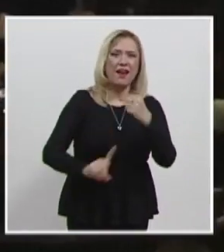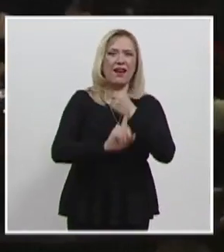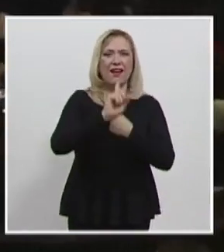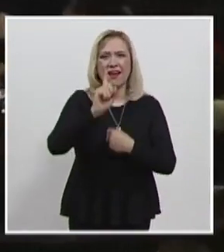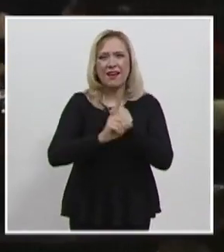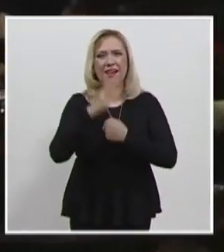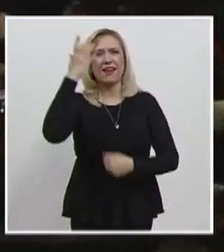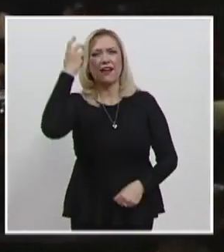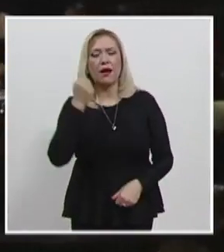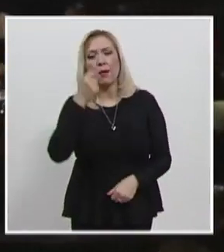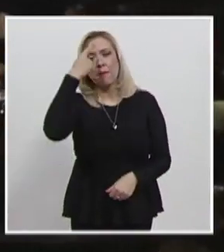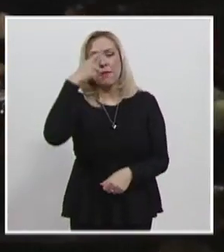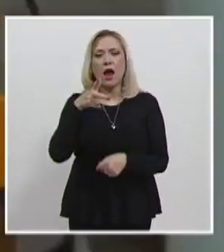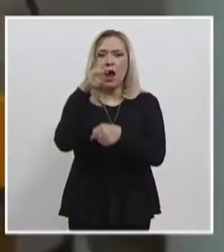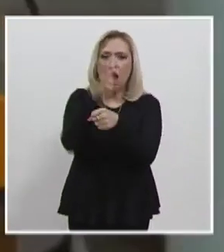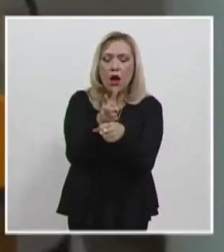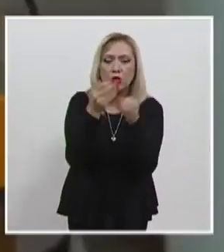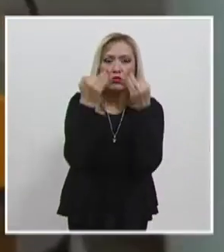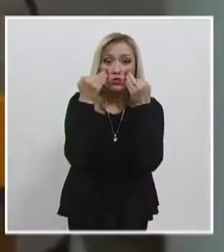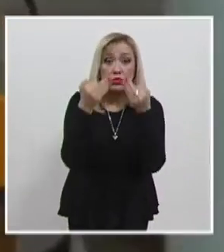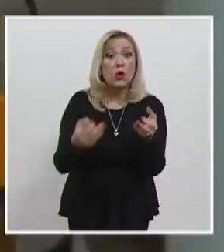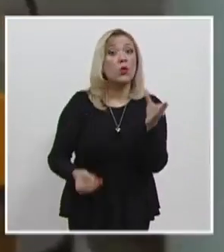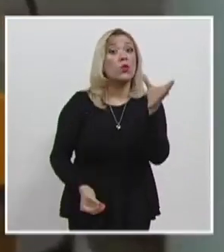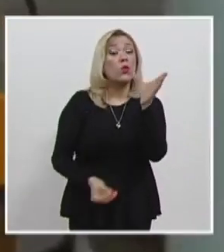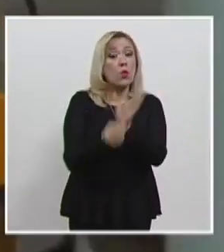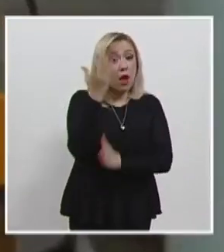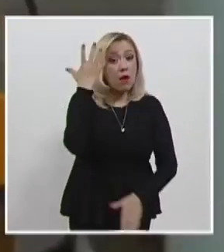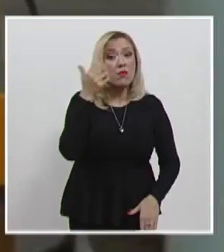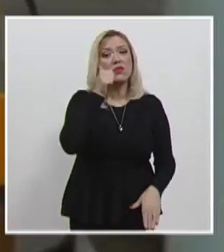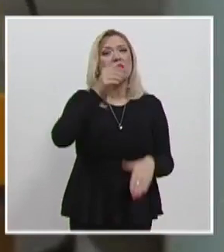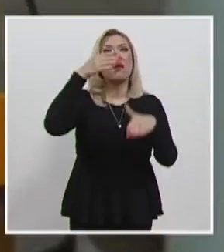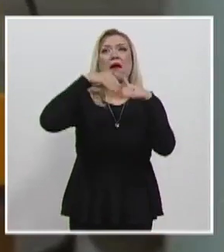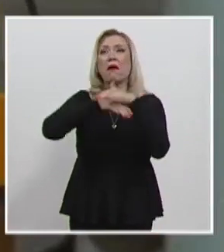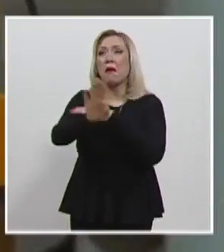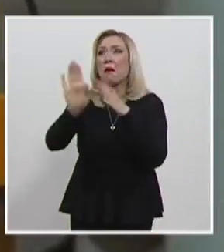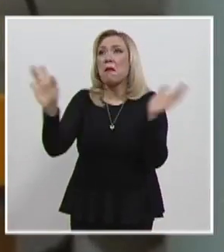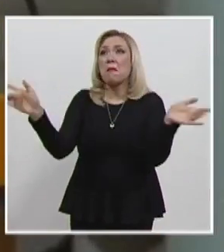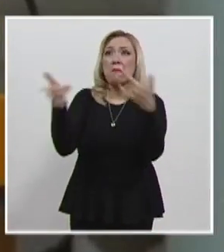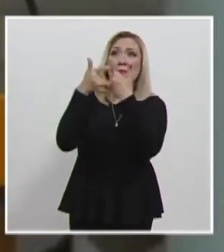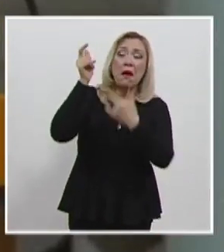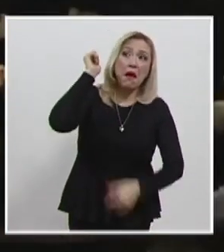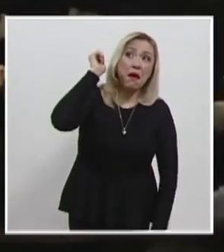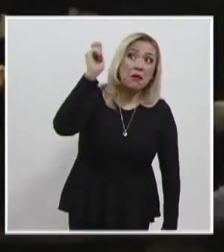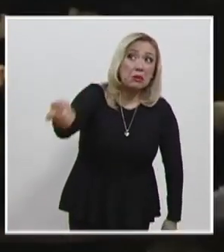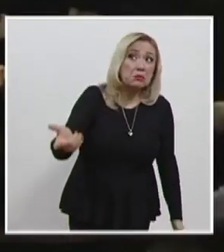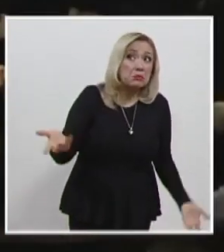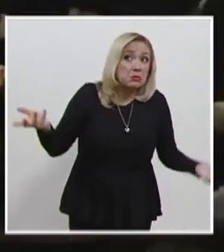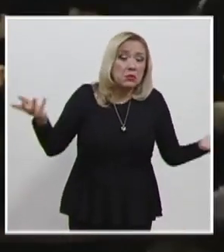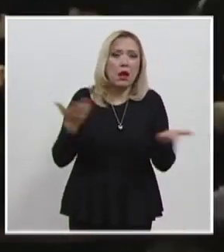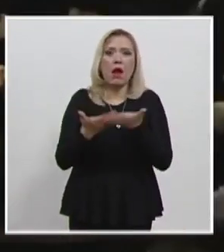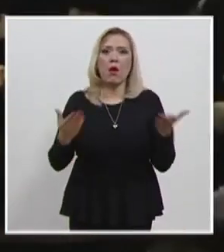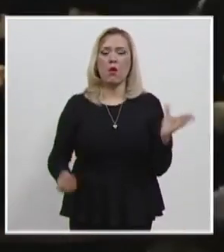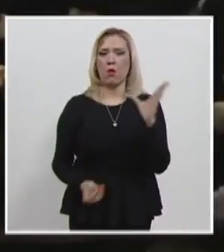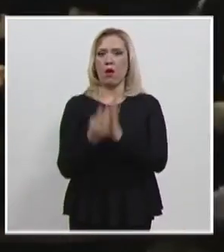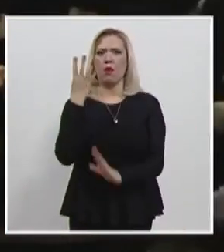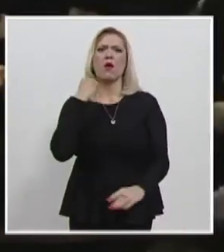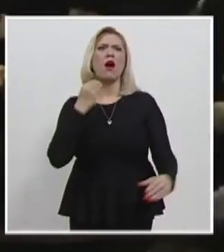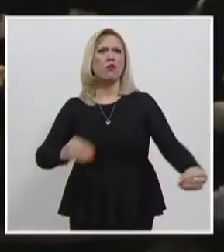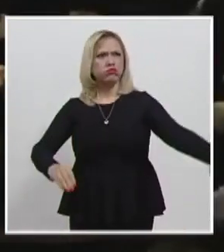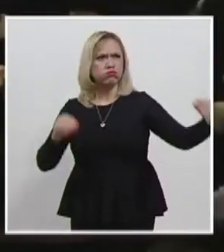el fin de que los operadores del nuevo sistema de justicia y postulantes dominen las técnicas de litigación y